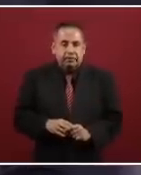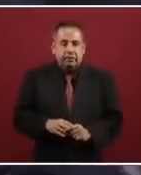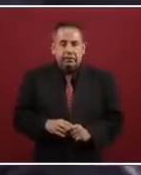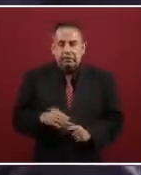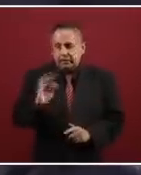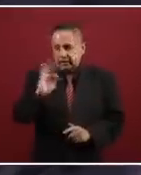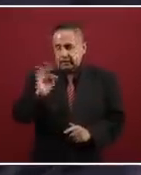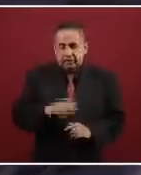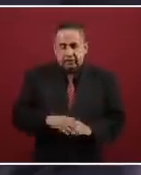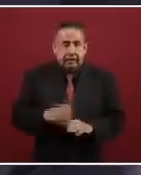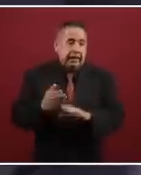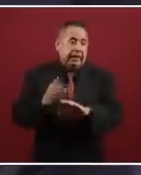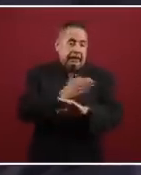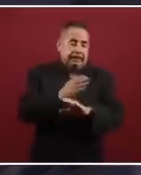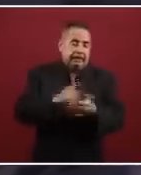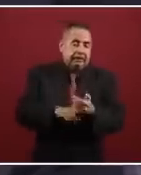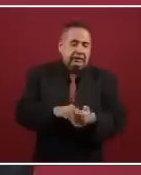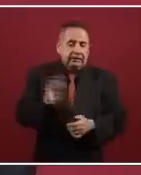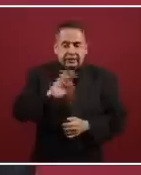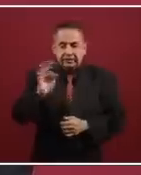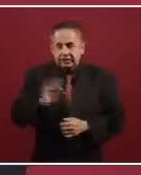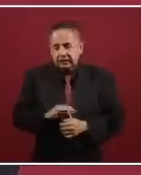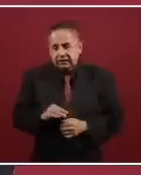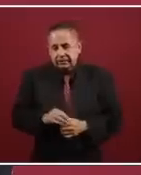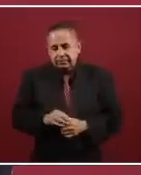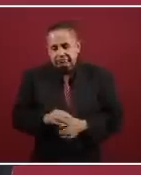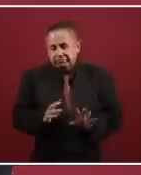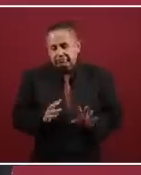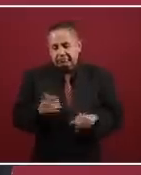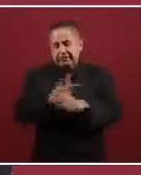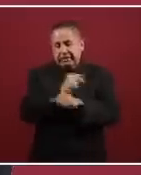Quizá antes no pasaba nada,